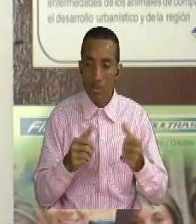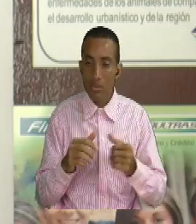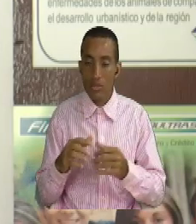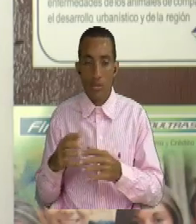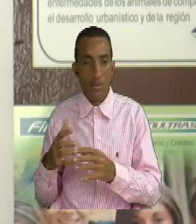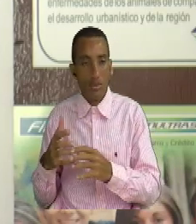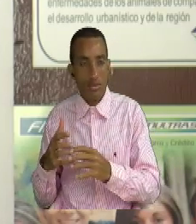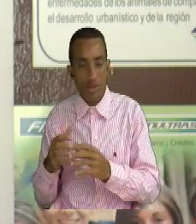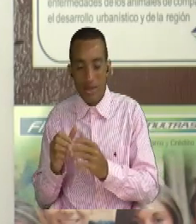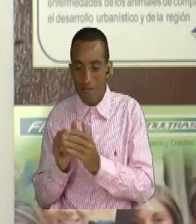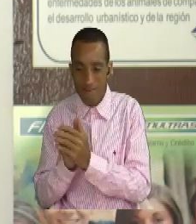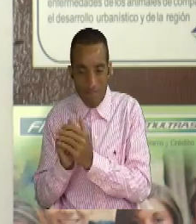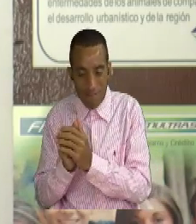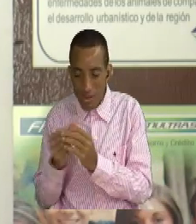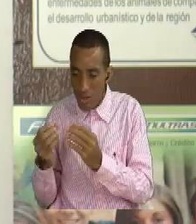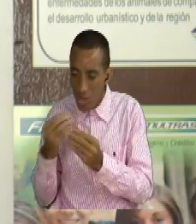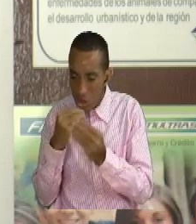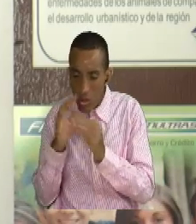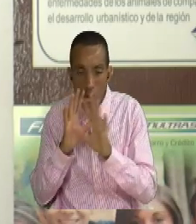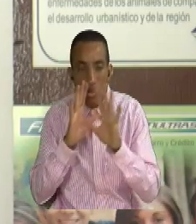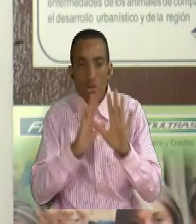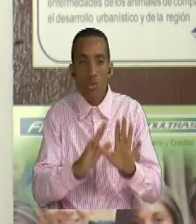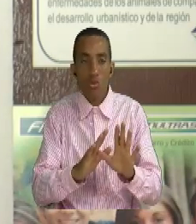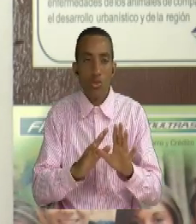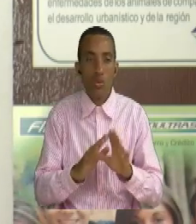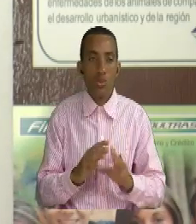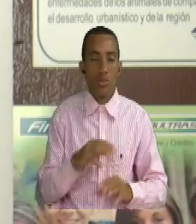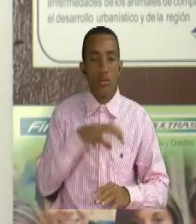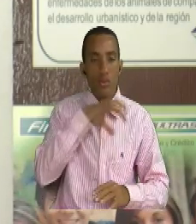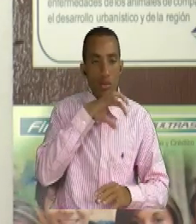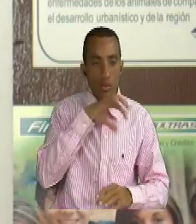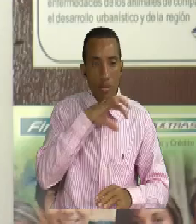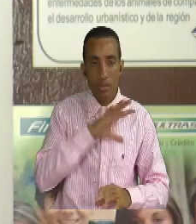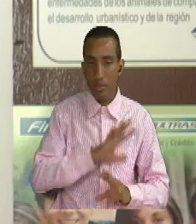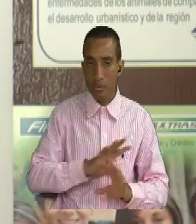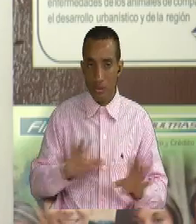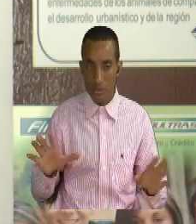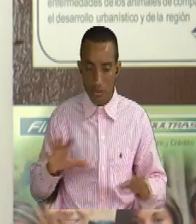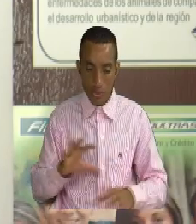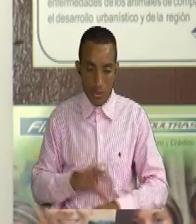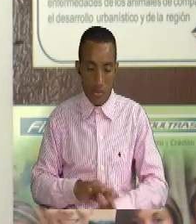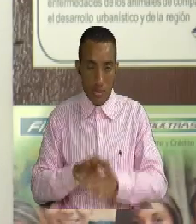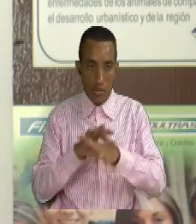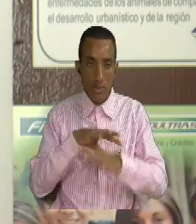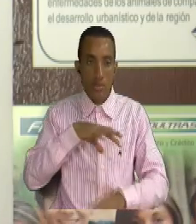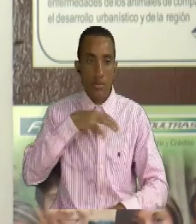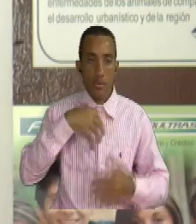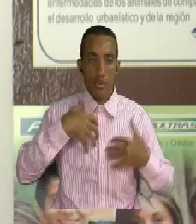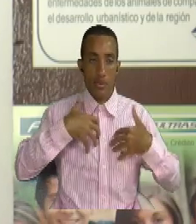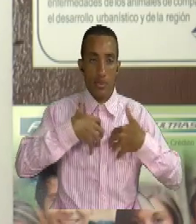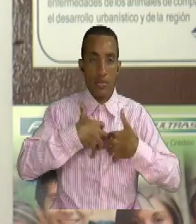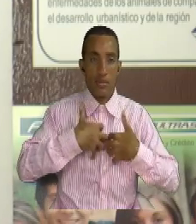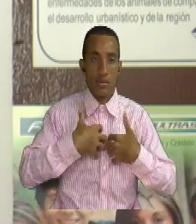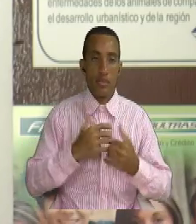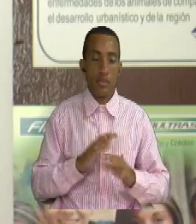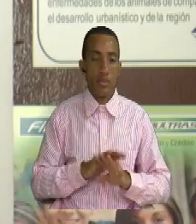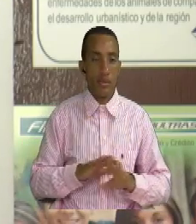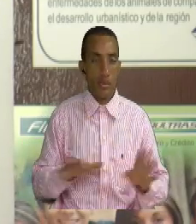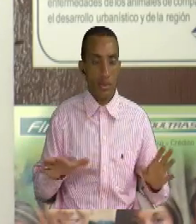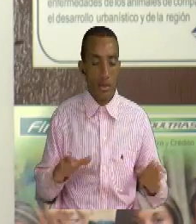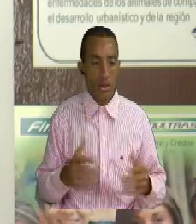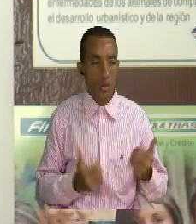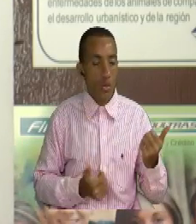o los alimentos balanceados comerciales, que ya su médico veterinario le dirá cuáles son